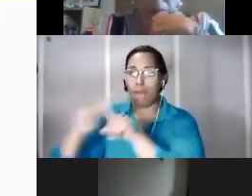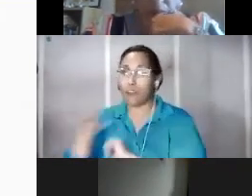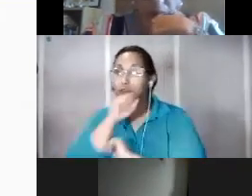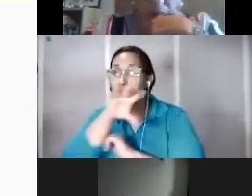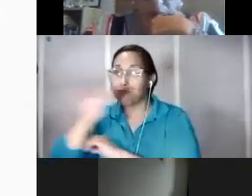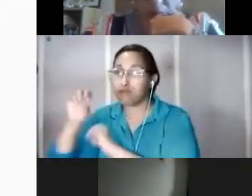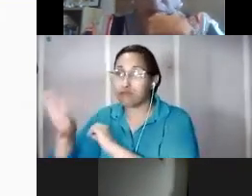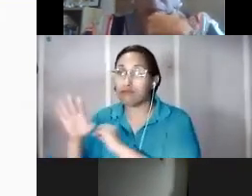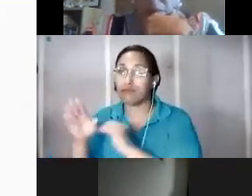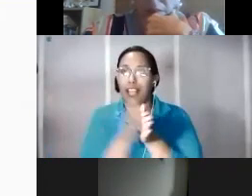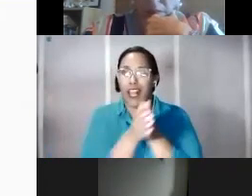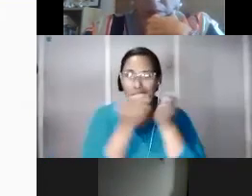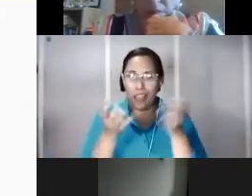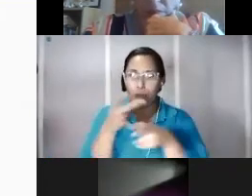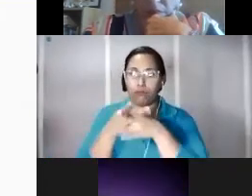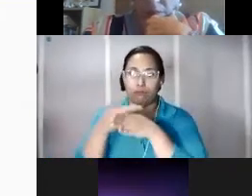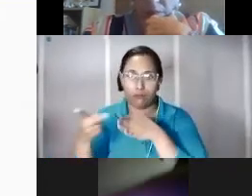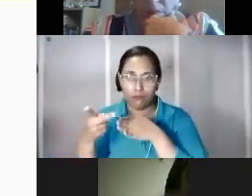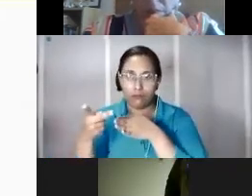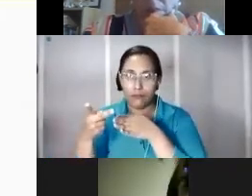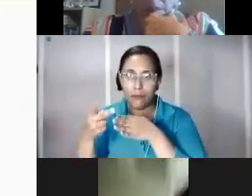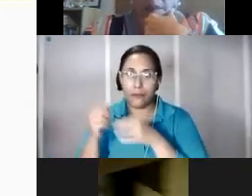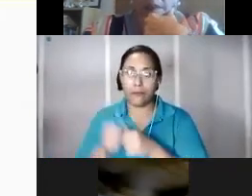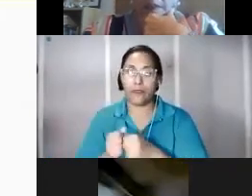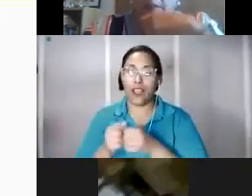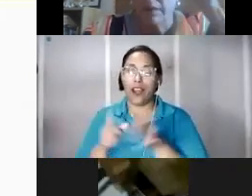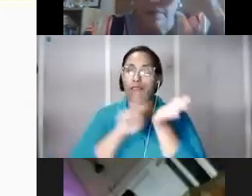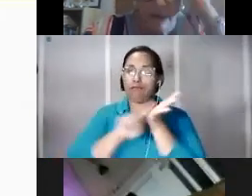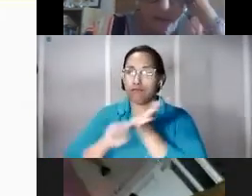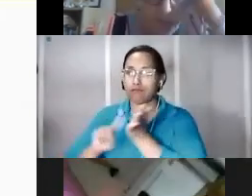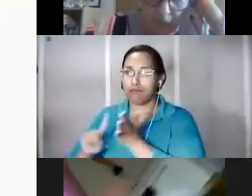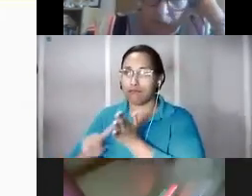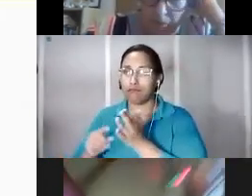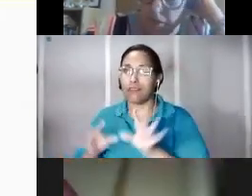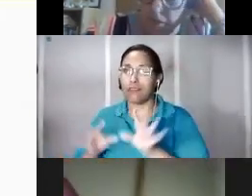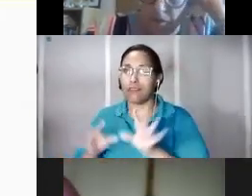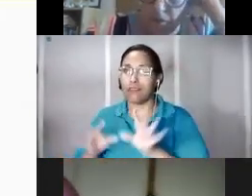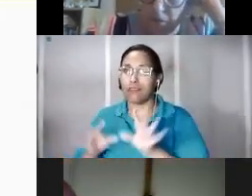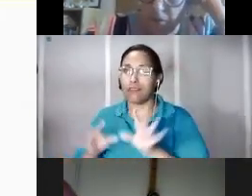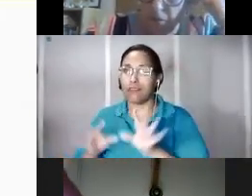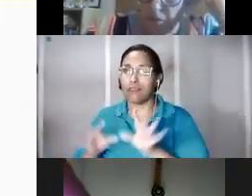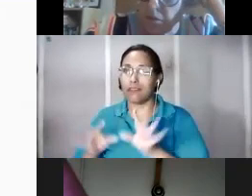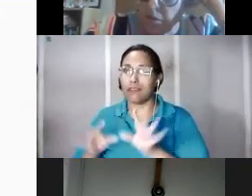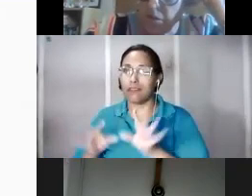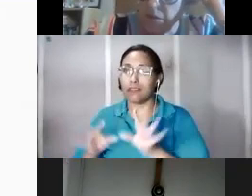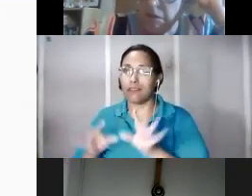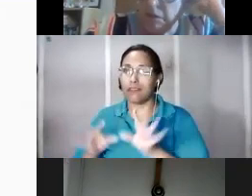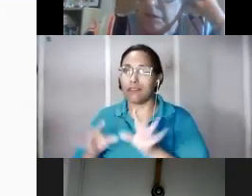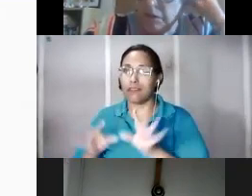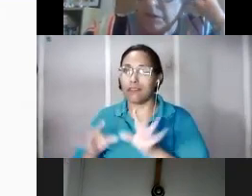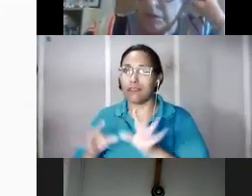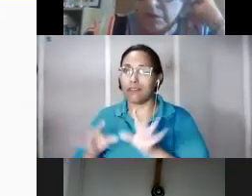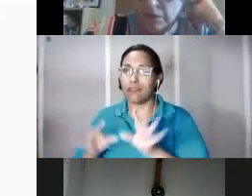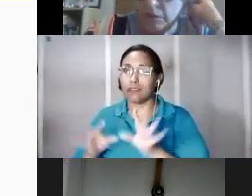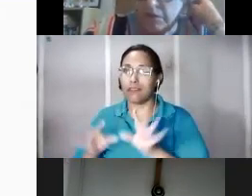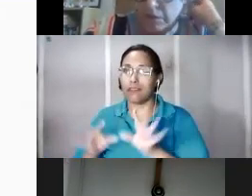prestigiosas revistas profesionales. Ha presentado sus investigaciones en importantes congresos y simposios tanto en Puerto